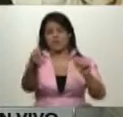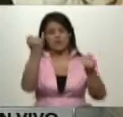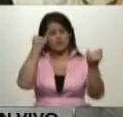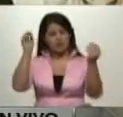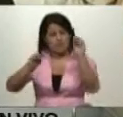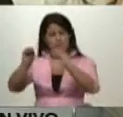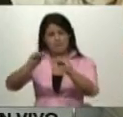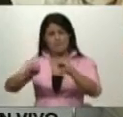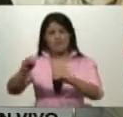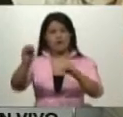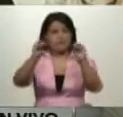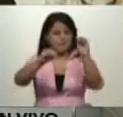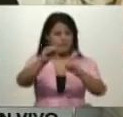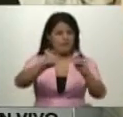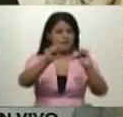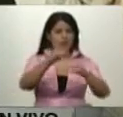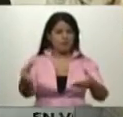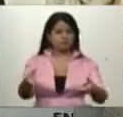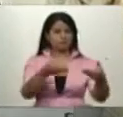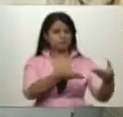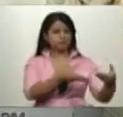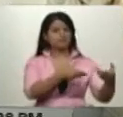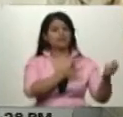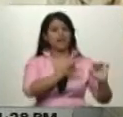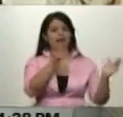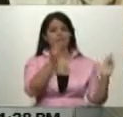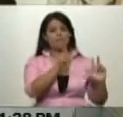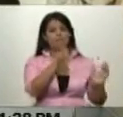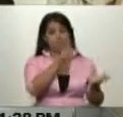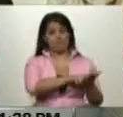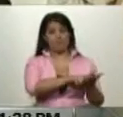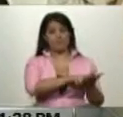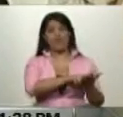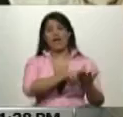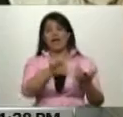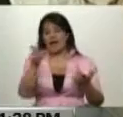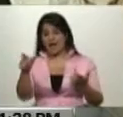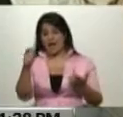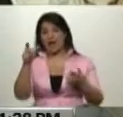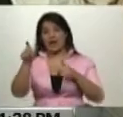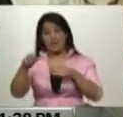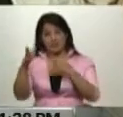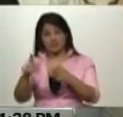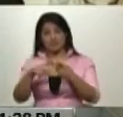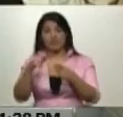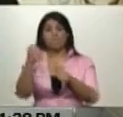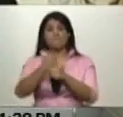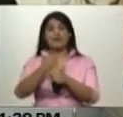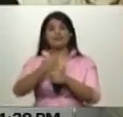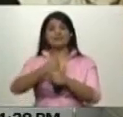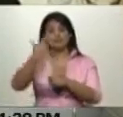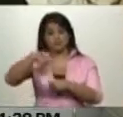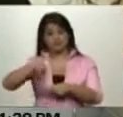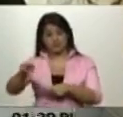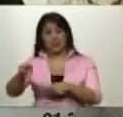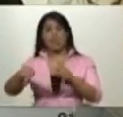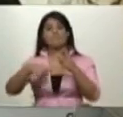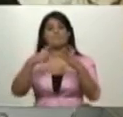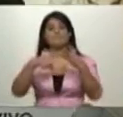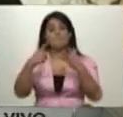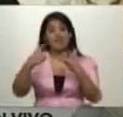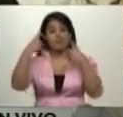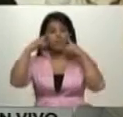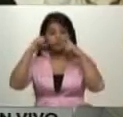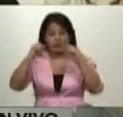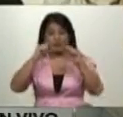campesinos y campesinas, pero también nuestros investigadores, nuestros innovadores. Y pudimos además